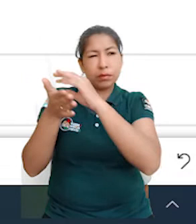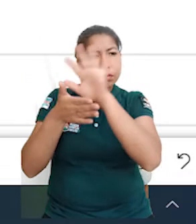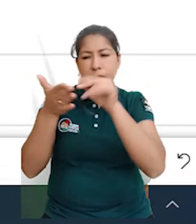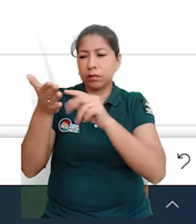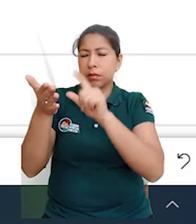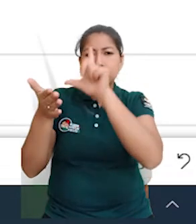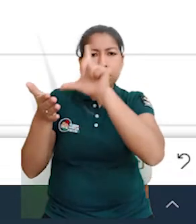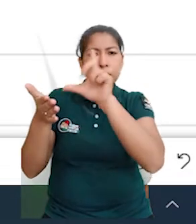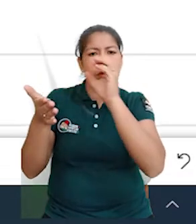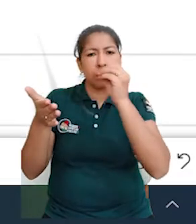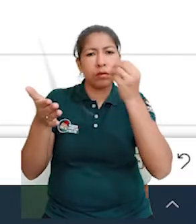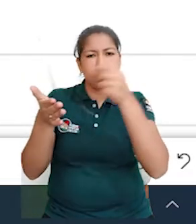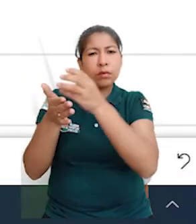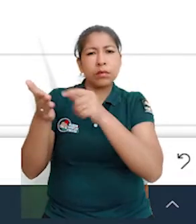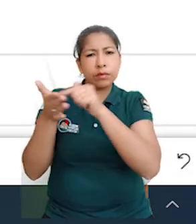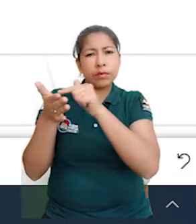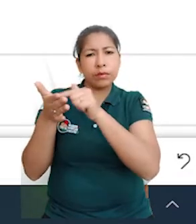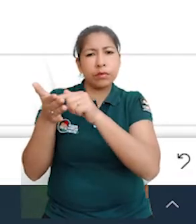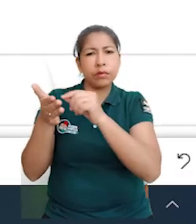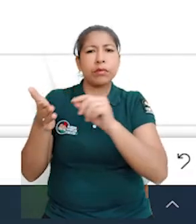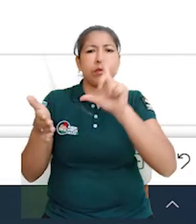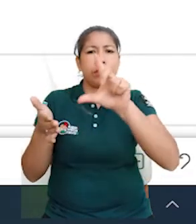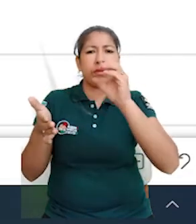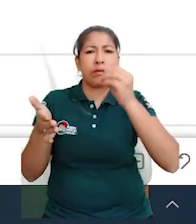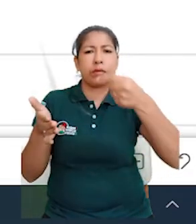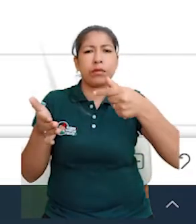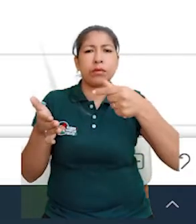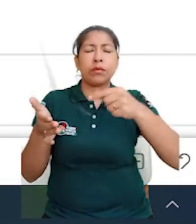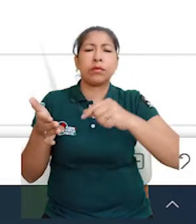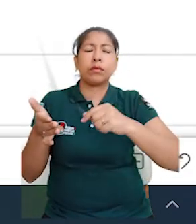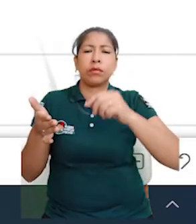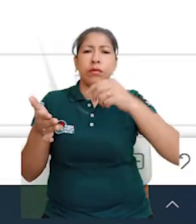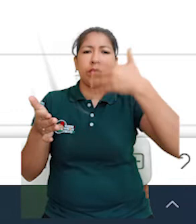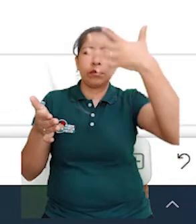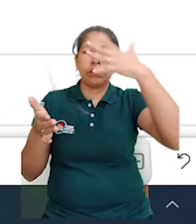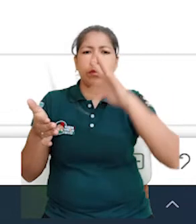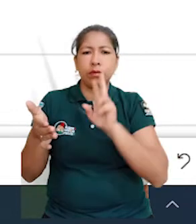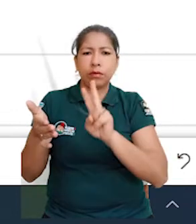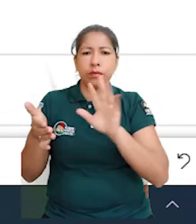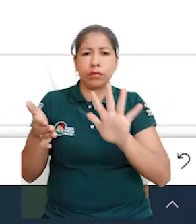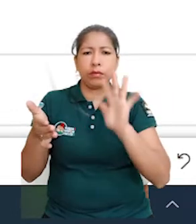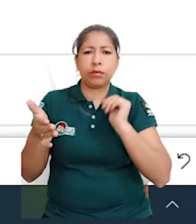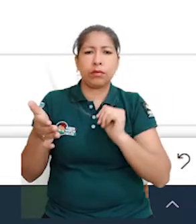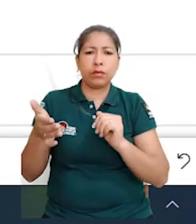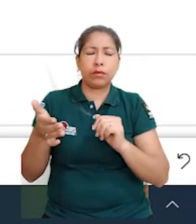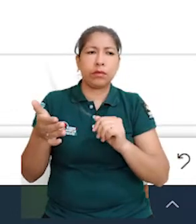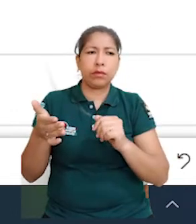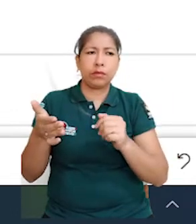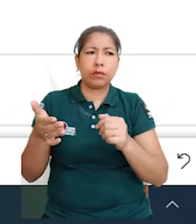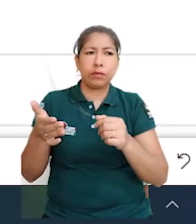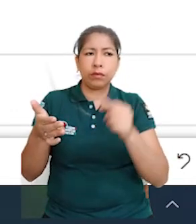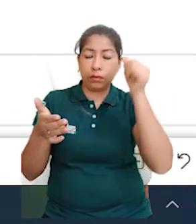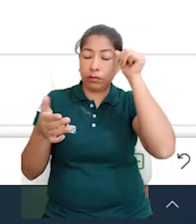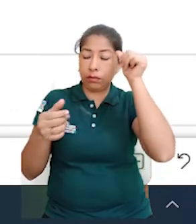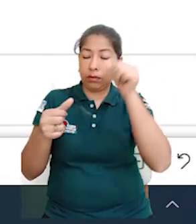anotamos logaritmo en base 25 de 5. Recordemos que delante de este logaritmo hay un